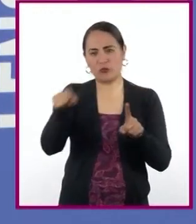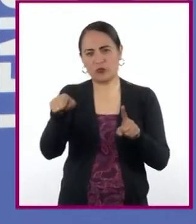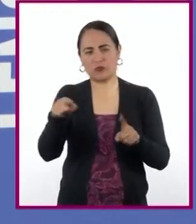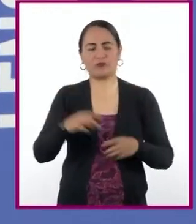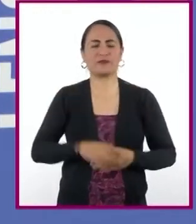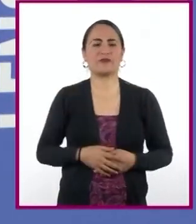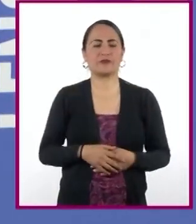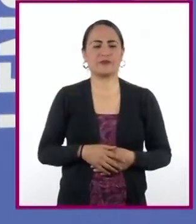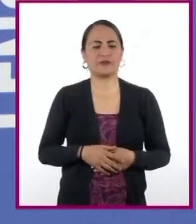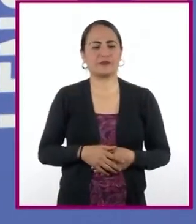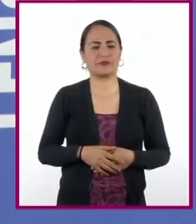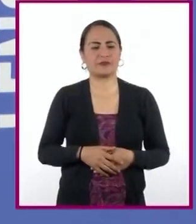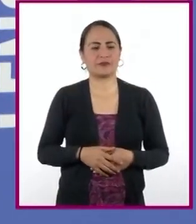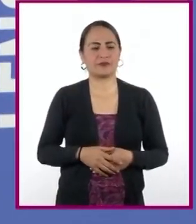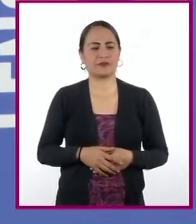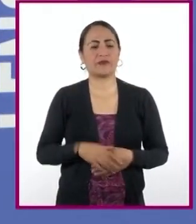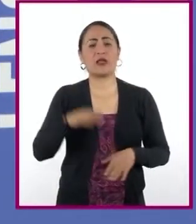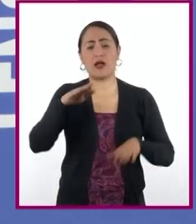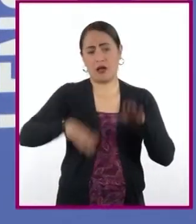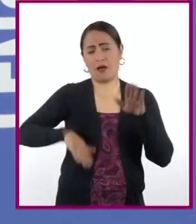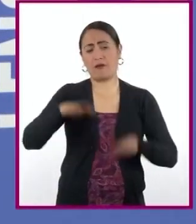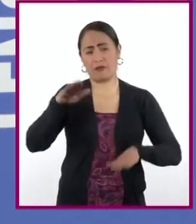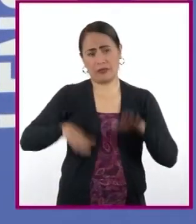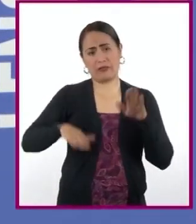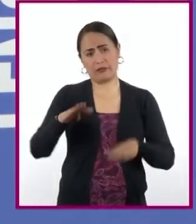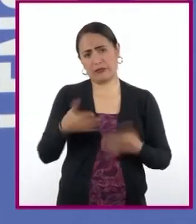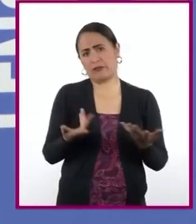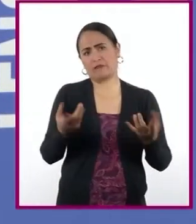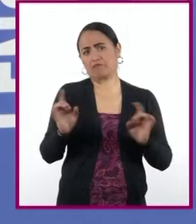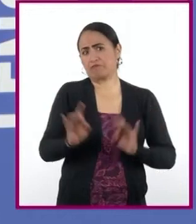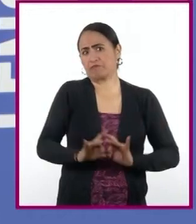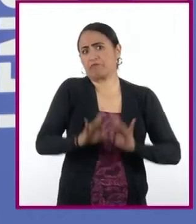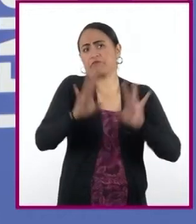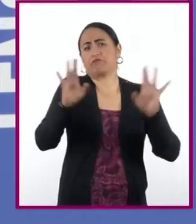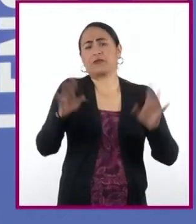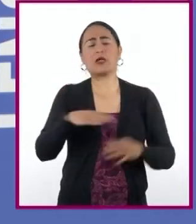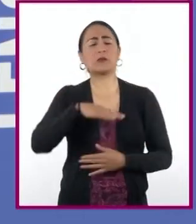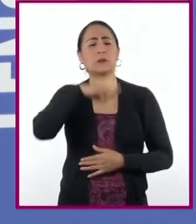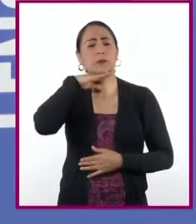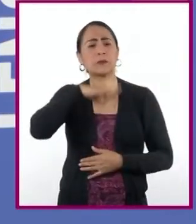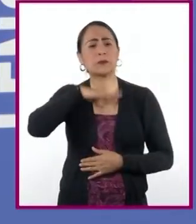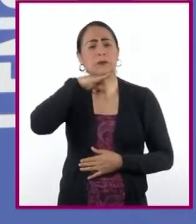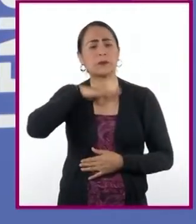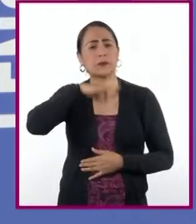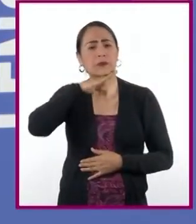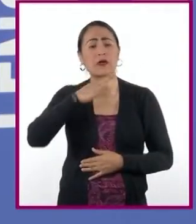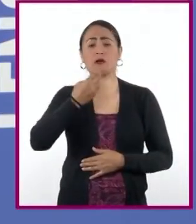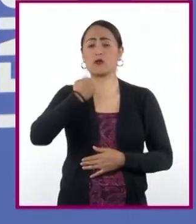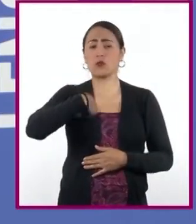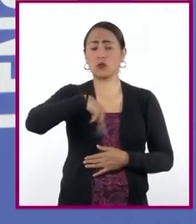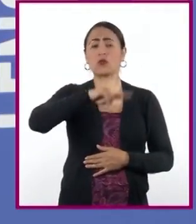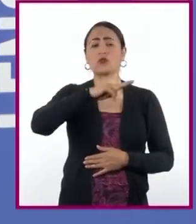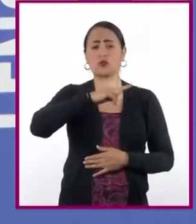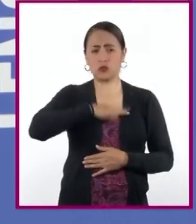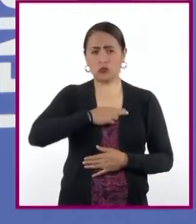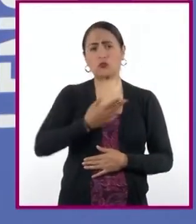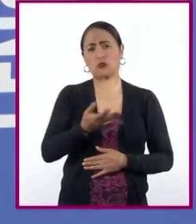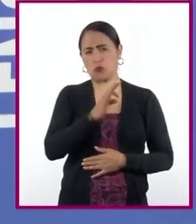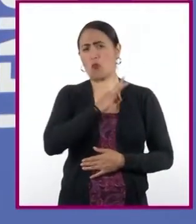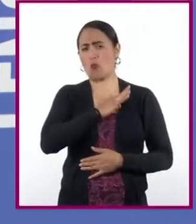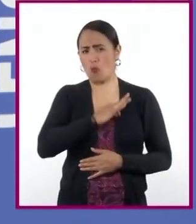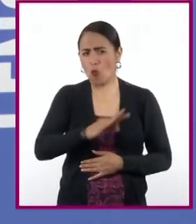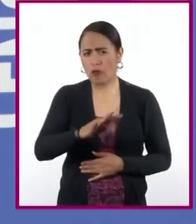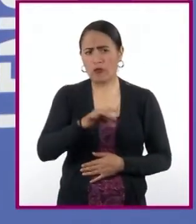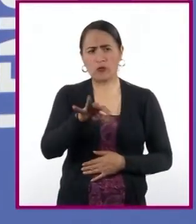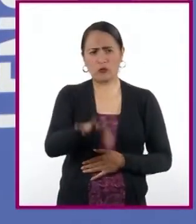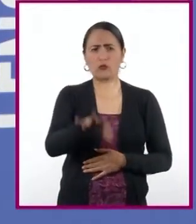enfrentamos, aunque la mayoría de las veces sucede de manera inconsciente. Nosotros somos capaces de elegir